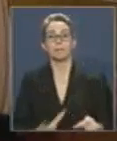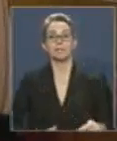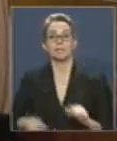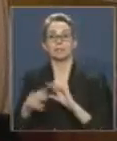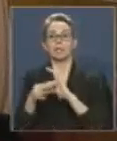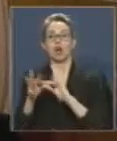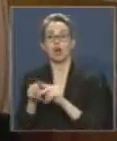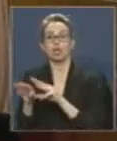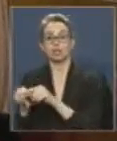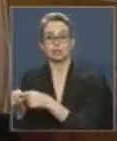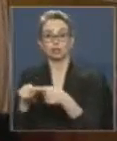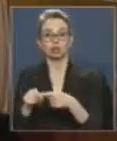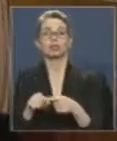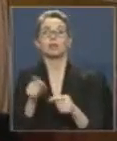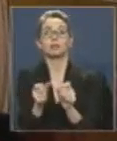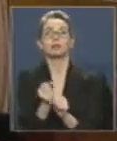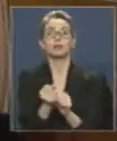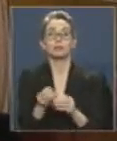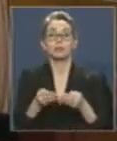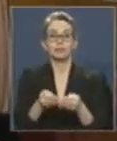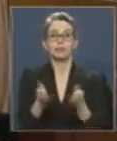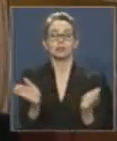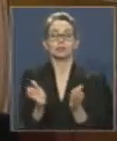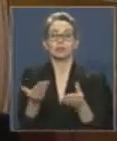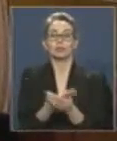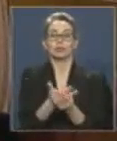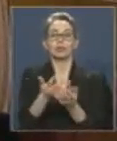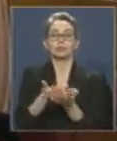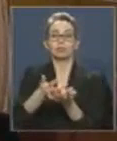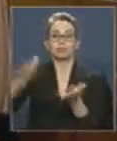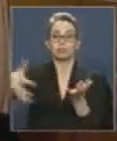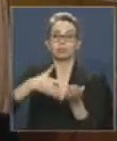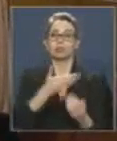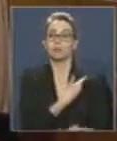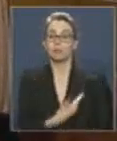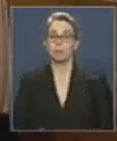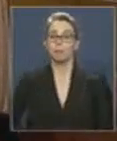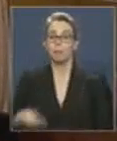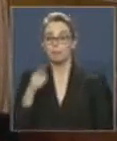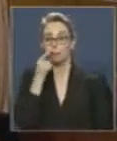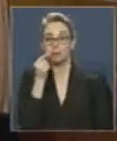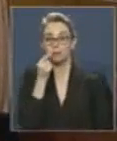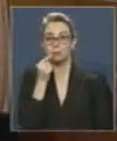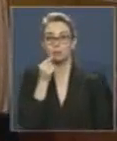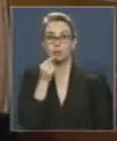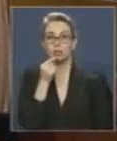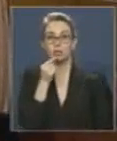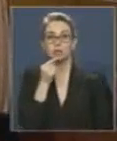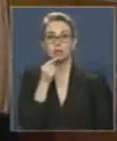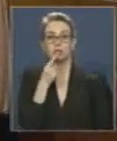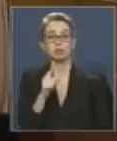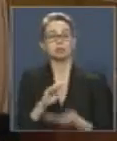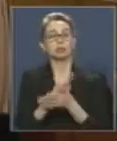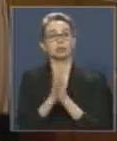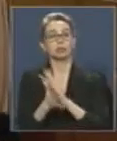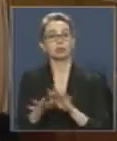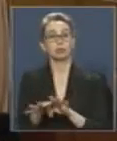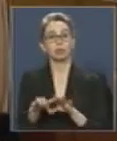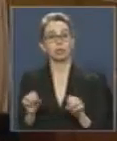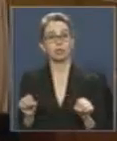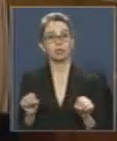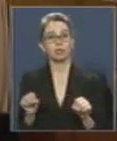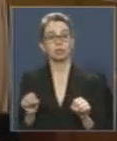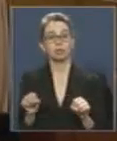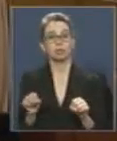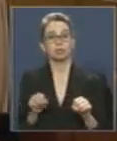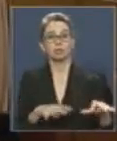y de la pesca artesanal. Presidente, en esta intervención quiero dejar claro mi total compromiso con el movimiento que